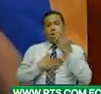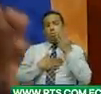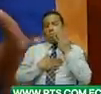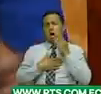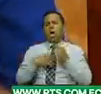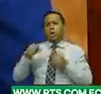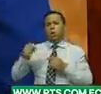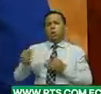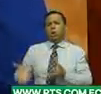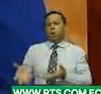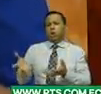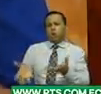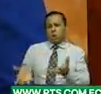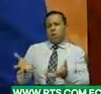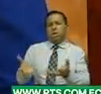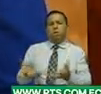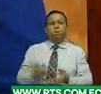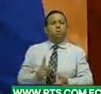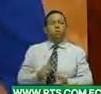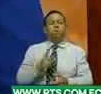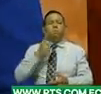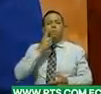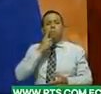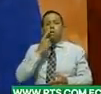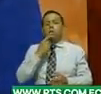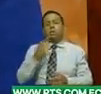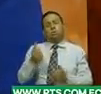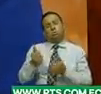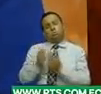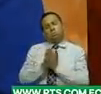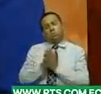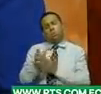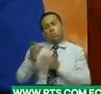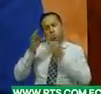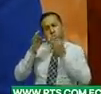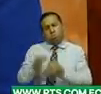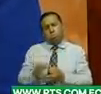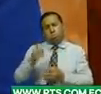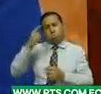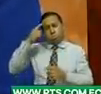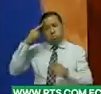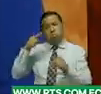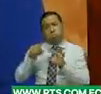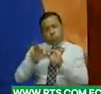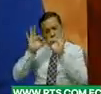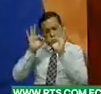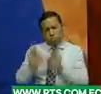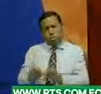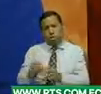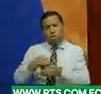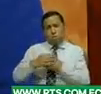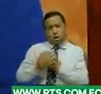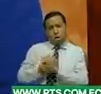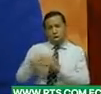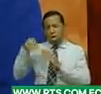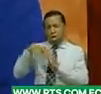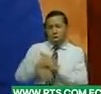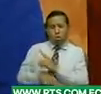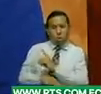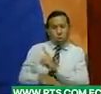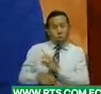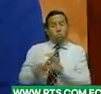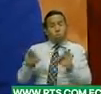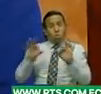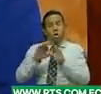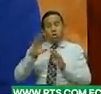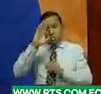vota sí o vota acá, pero me decían, mira Jimena, haz lo correcto, mija, y no te vayas a ensuciar las manos. Y cuando estamos tomando decisiones, trato siempre de